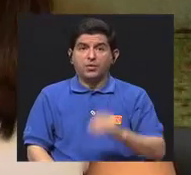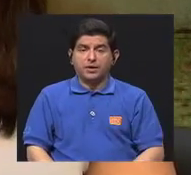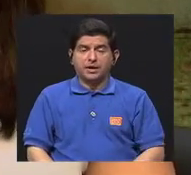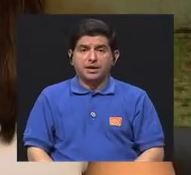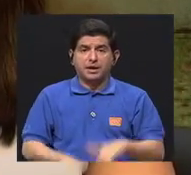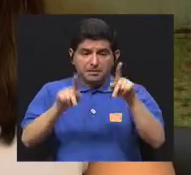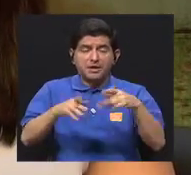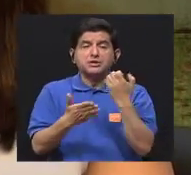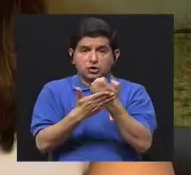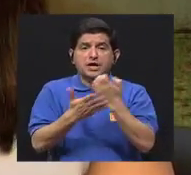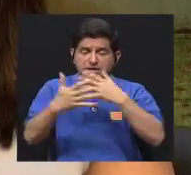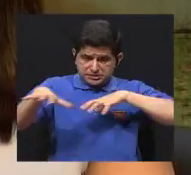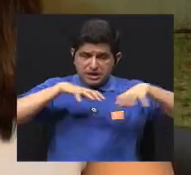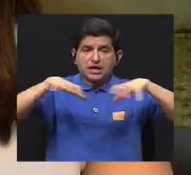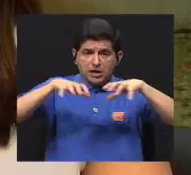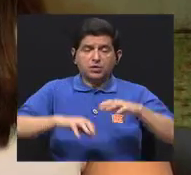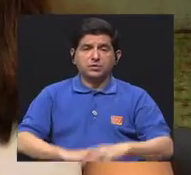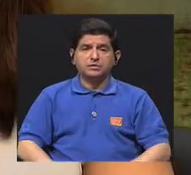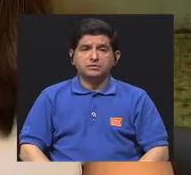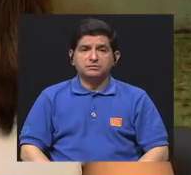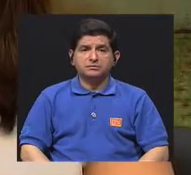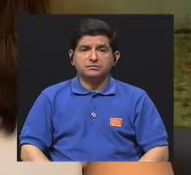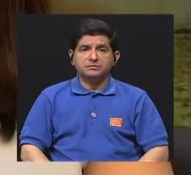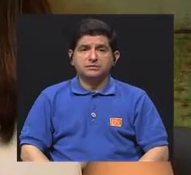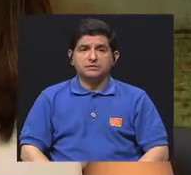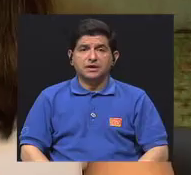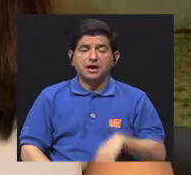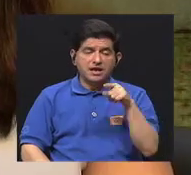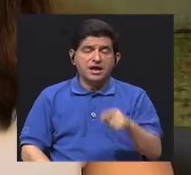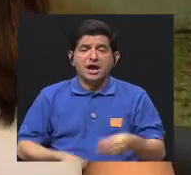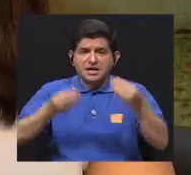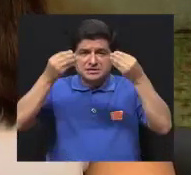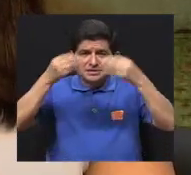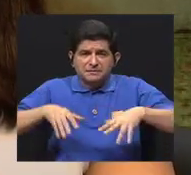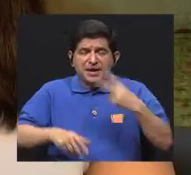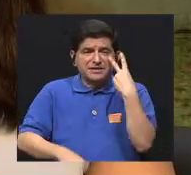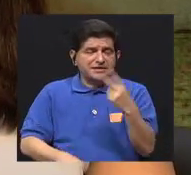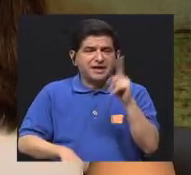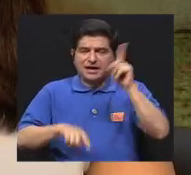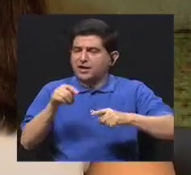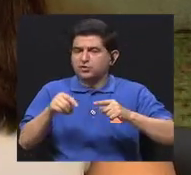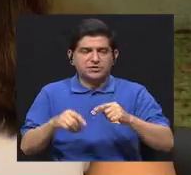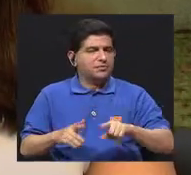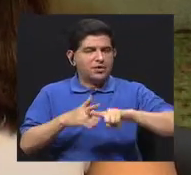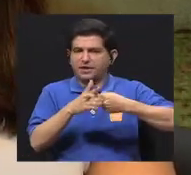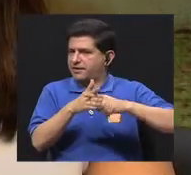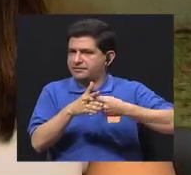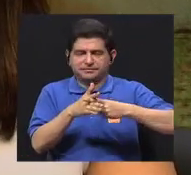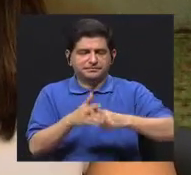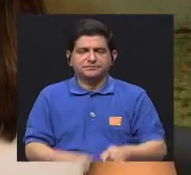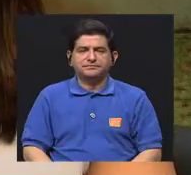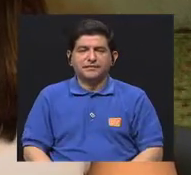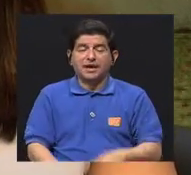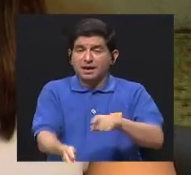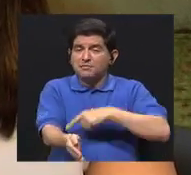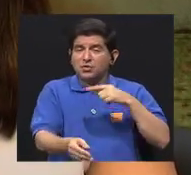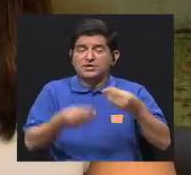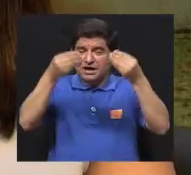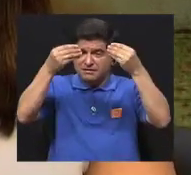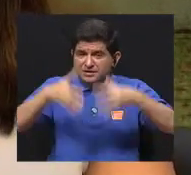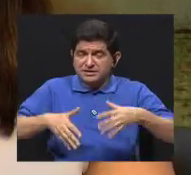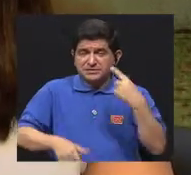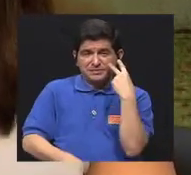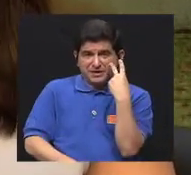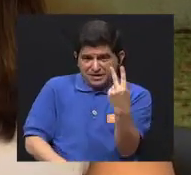aún económicamente activa inclusive, y que es pérdida visual irreversible. Lo que se pierde por diabetes